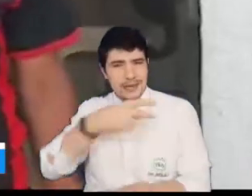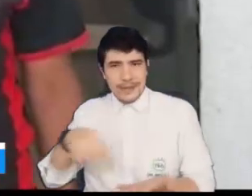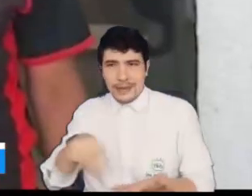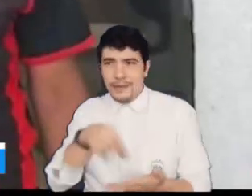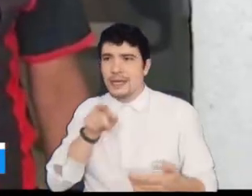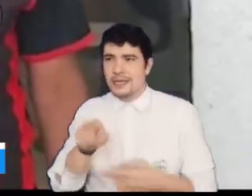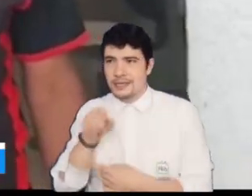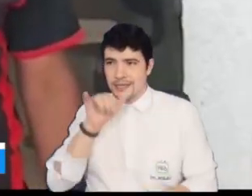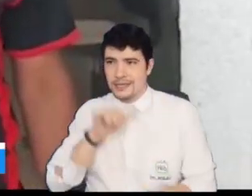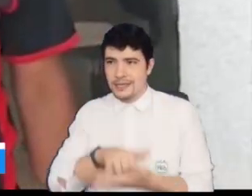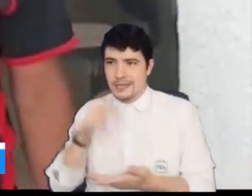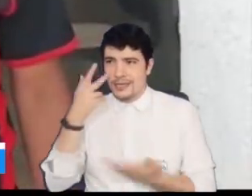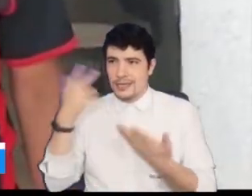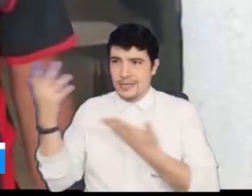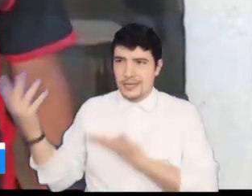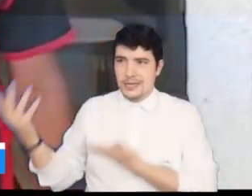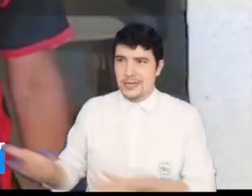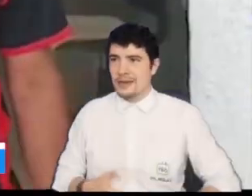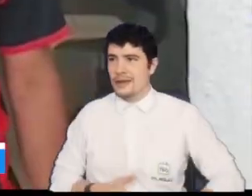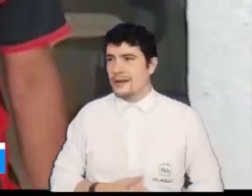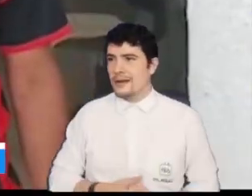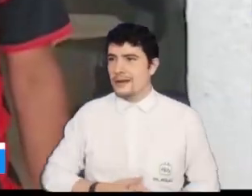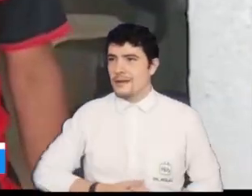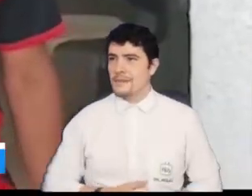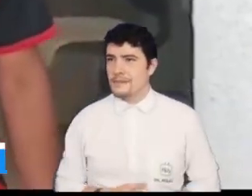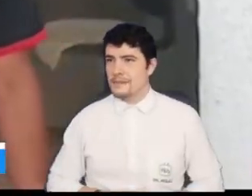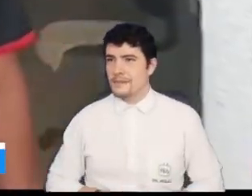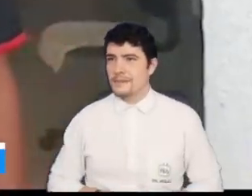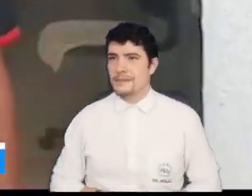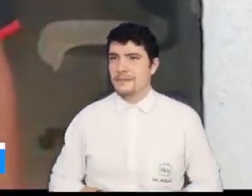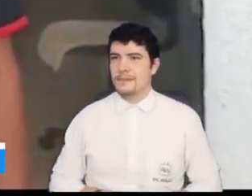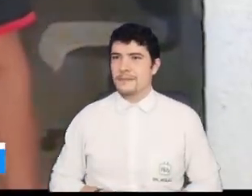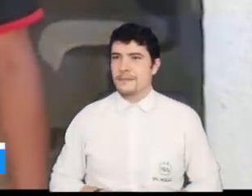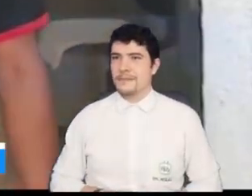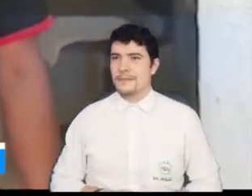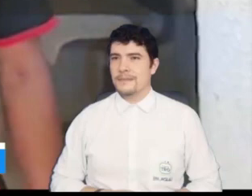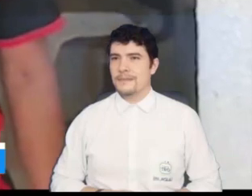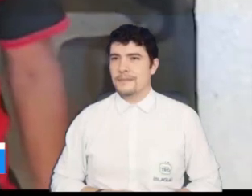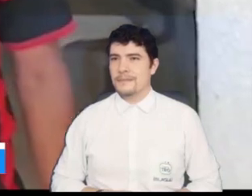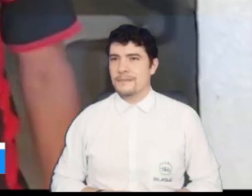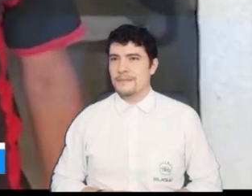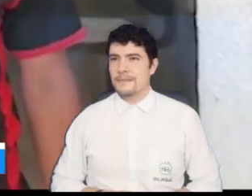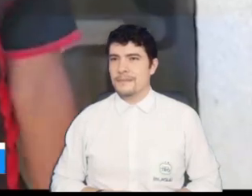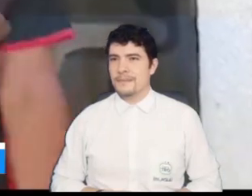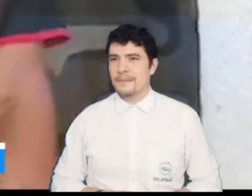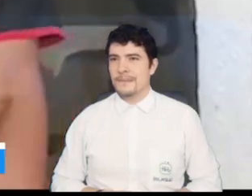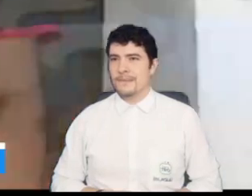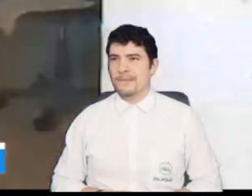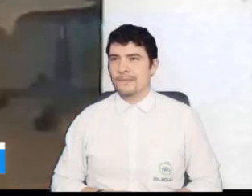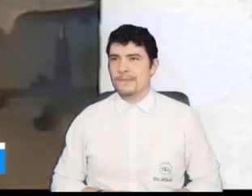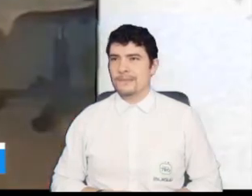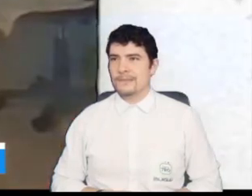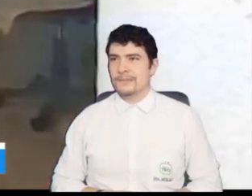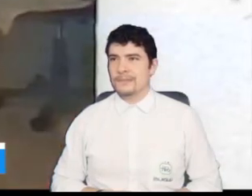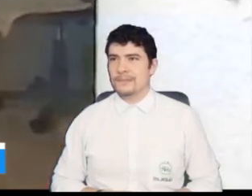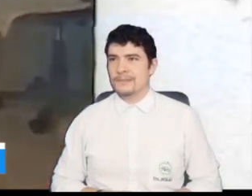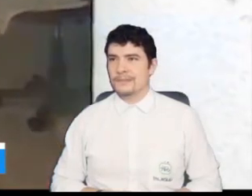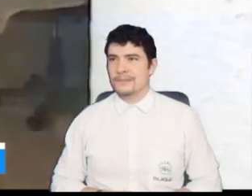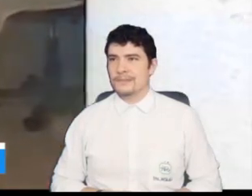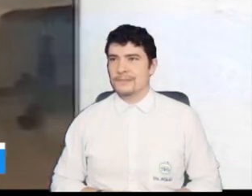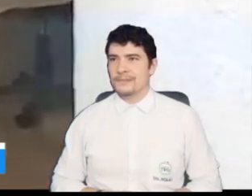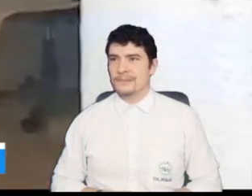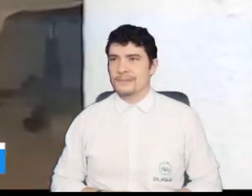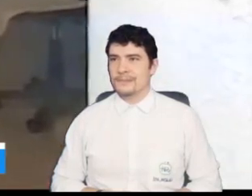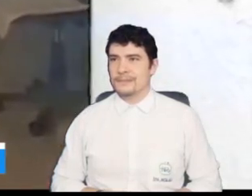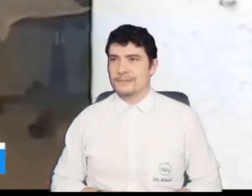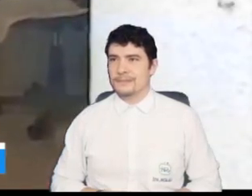Que el amor que viene de mi equipo Cúcuta Deportivo viene de mi niñez y que lo llevo aquí en el corazón impregnado, en las venas. Para apoyar a un equipo grande como el